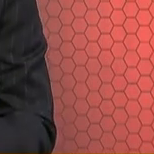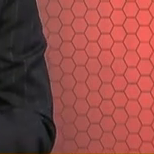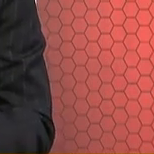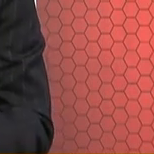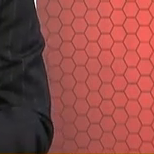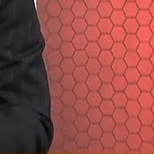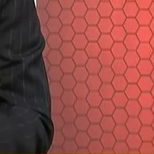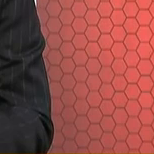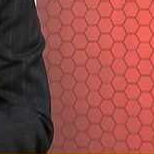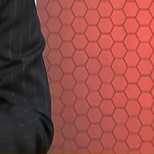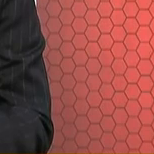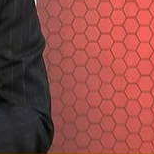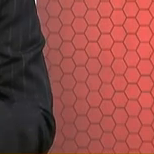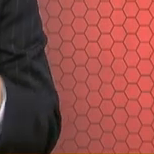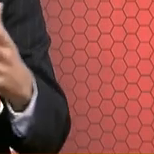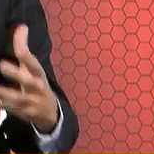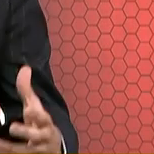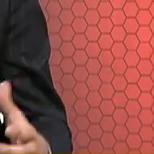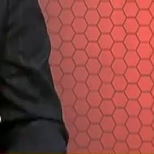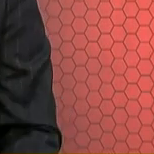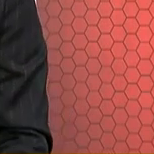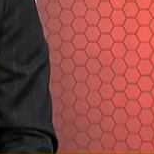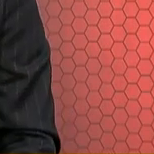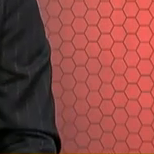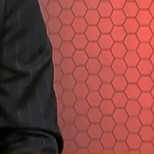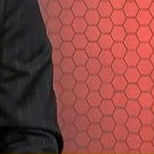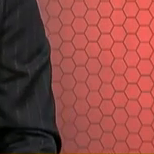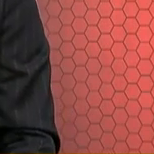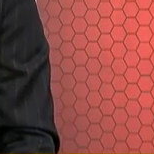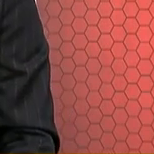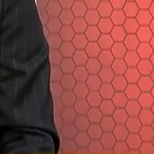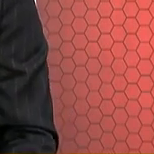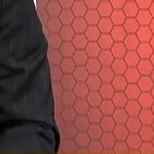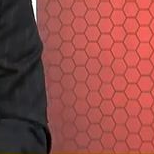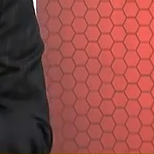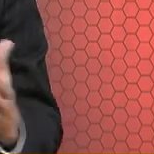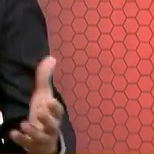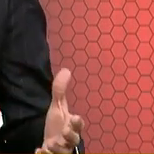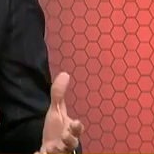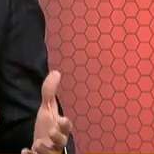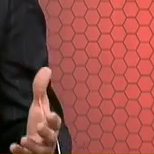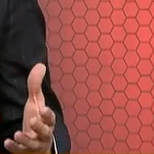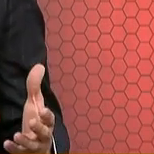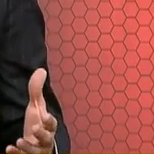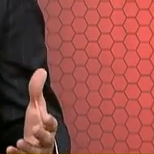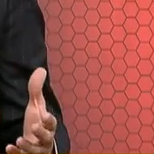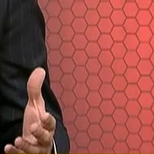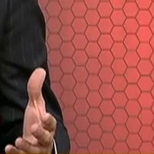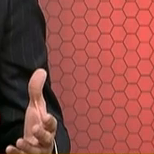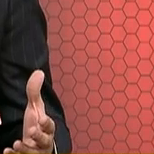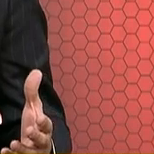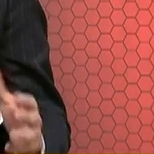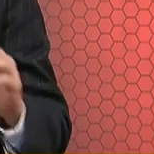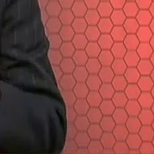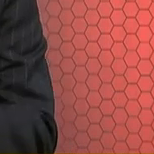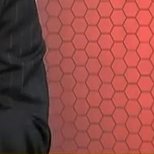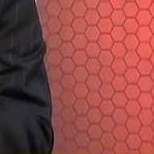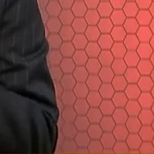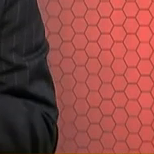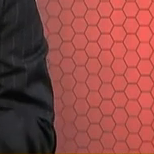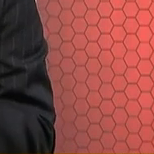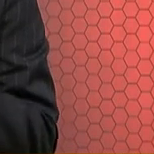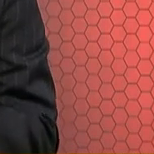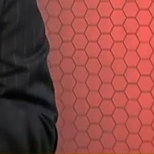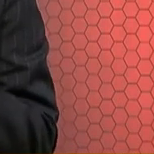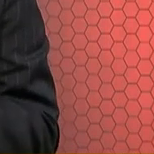temas pues de esta gran institución que se acaba de convertir en secretaría no hace muchos meses y que por